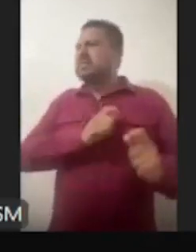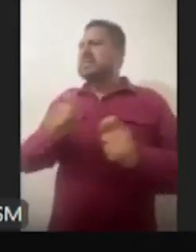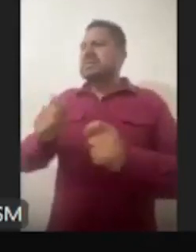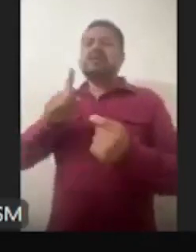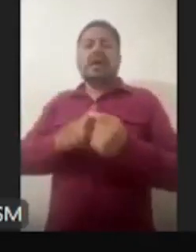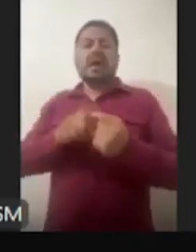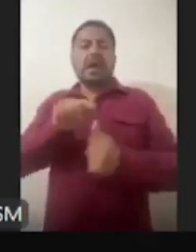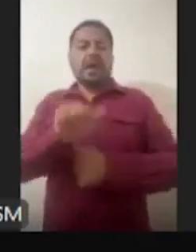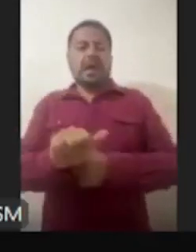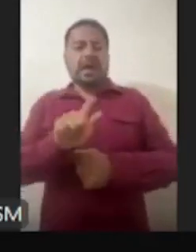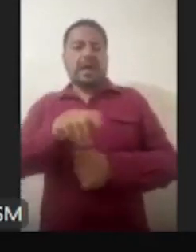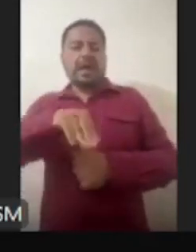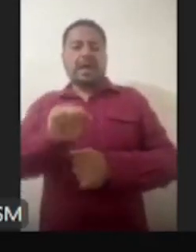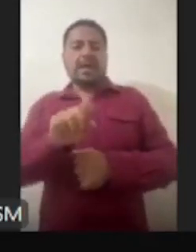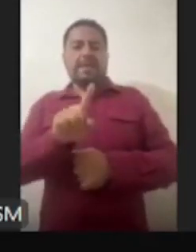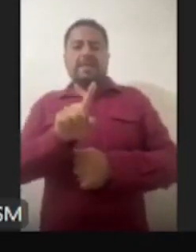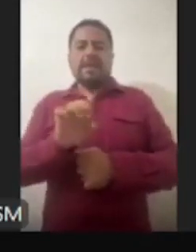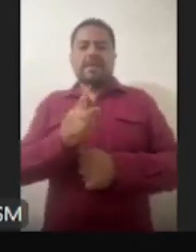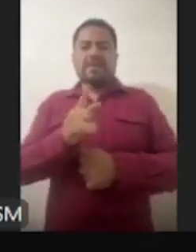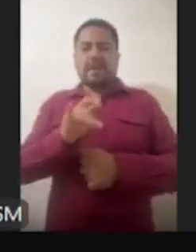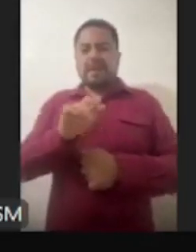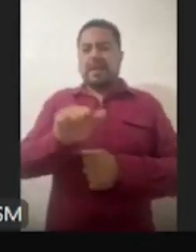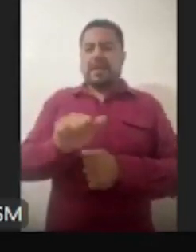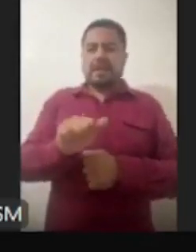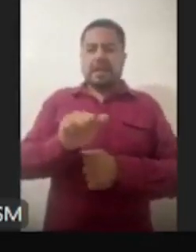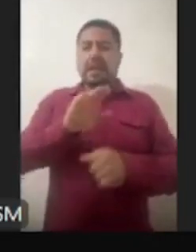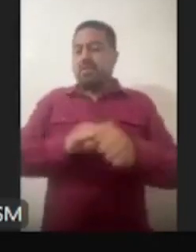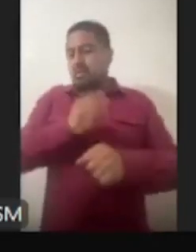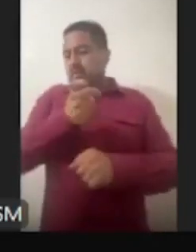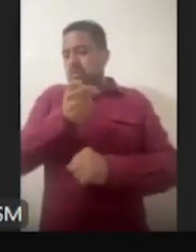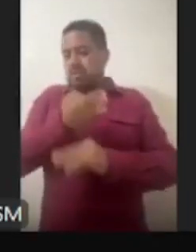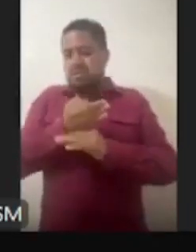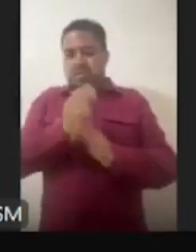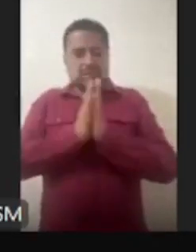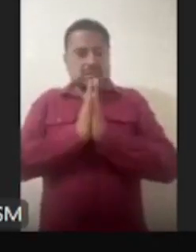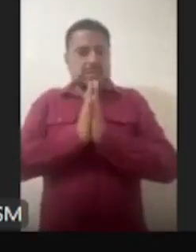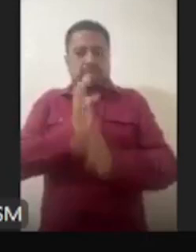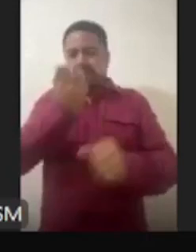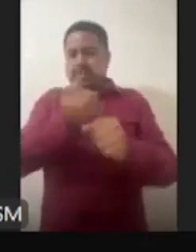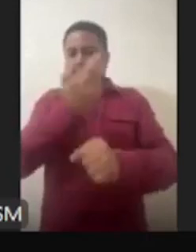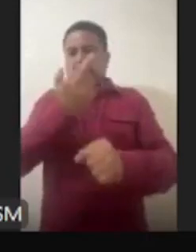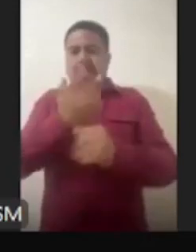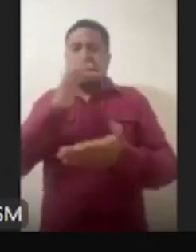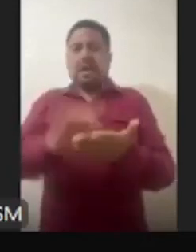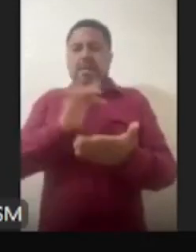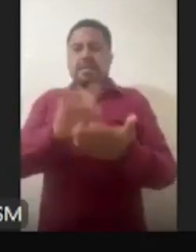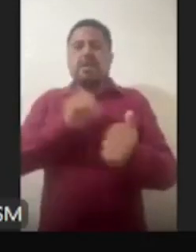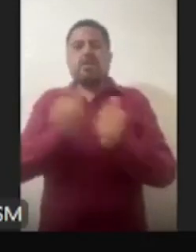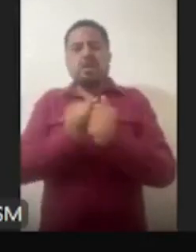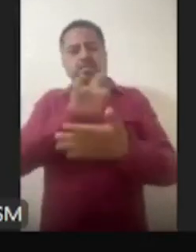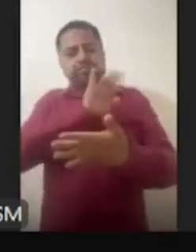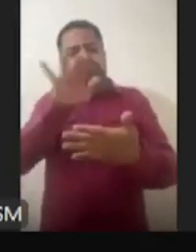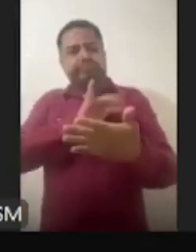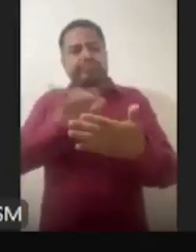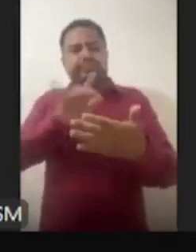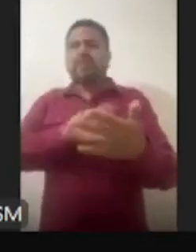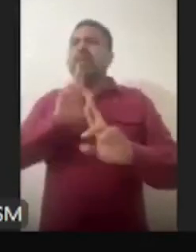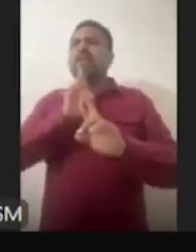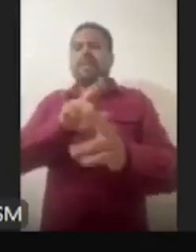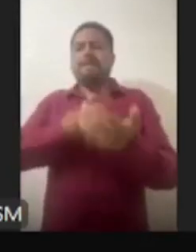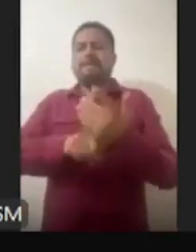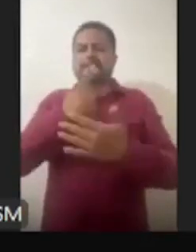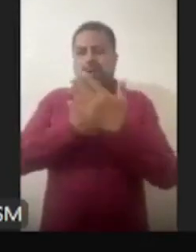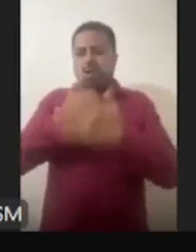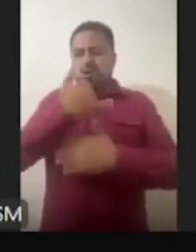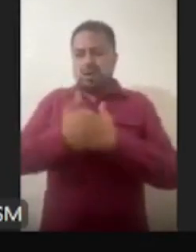Eugenio Alcaraz. Por lo tanto, le solicito, secretario, nos apoye con la cuenta y los resolutivos del proyecto. Con